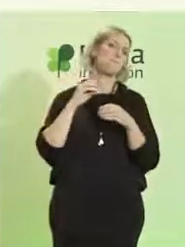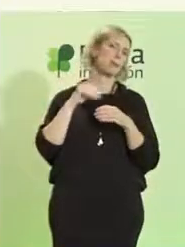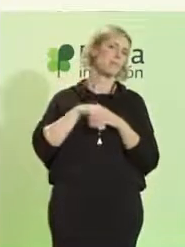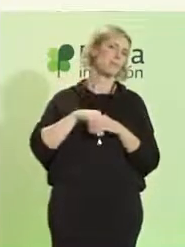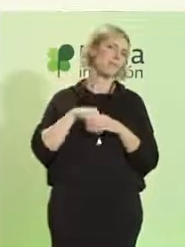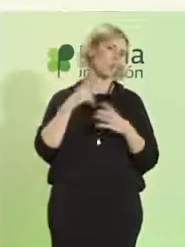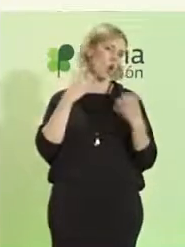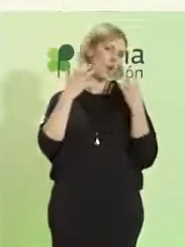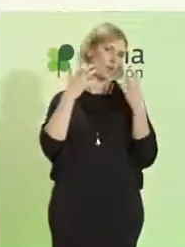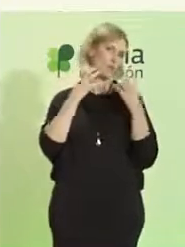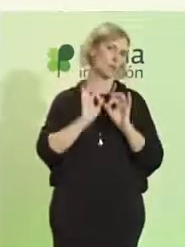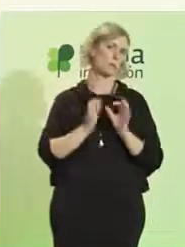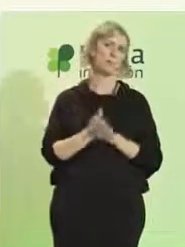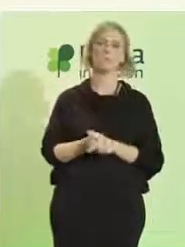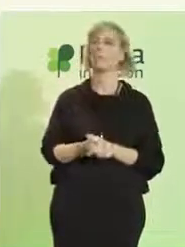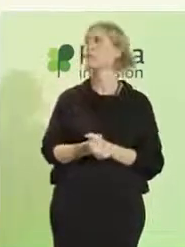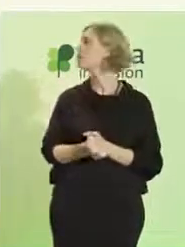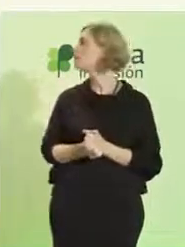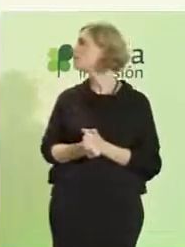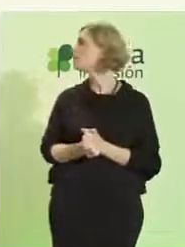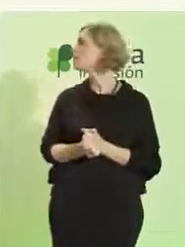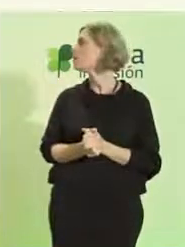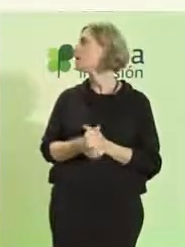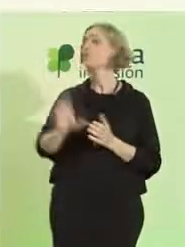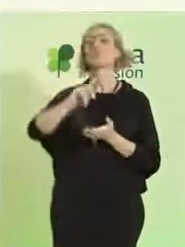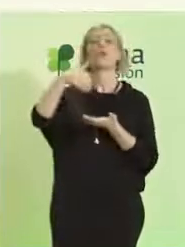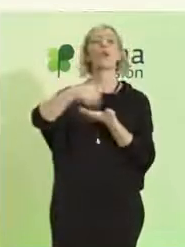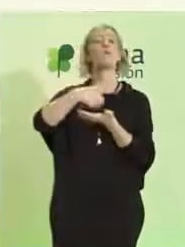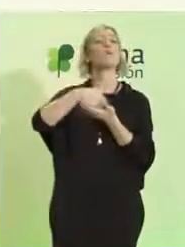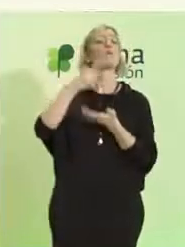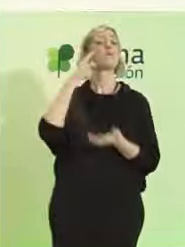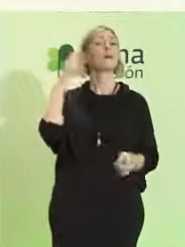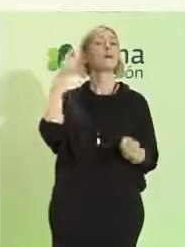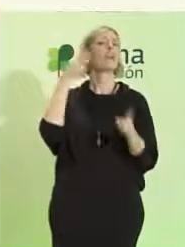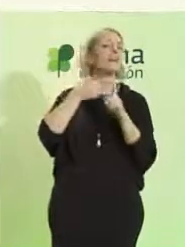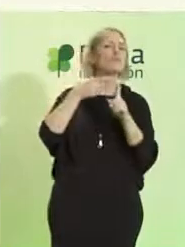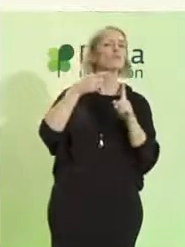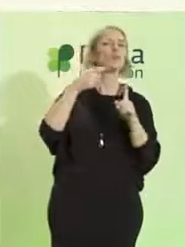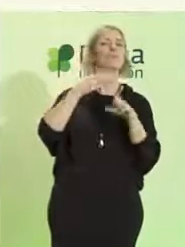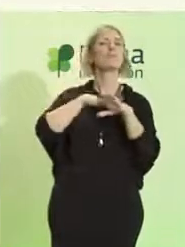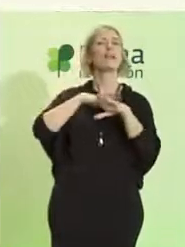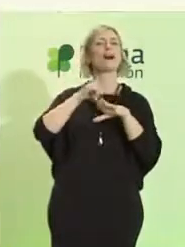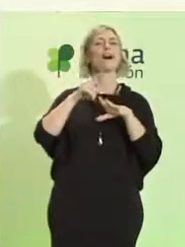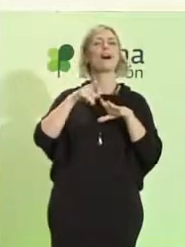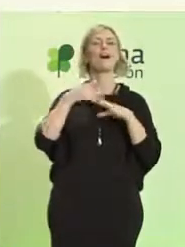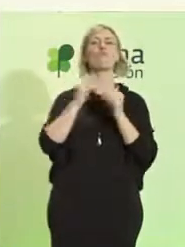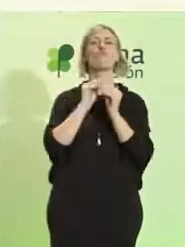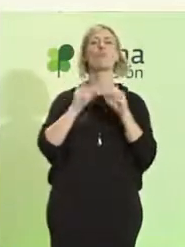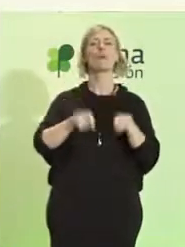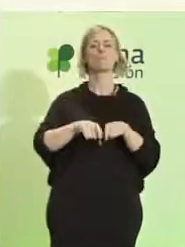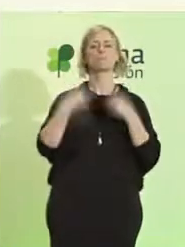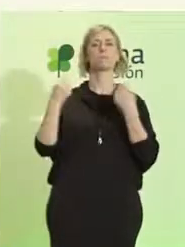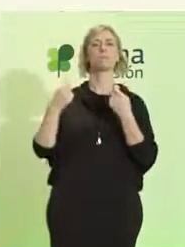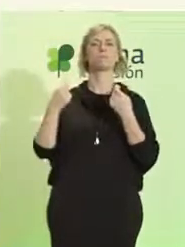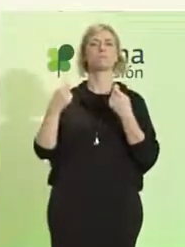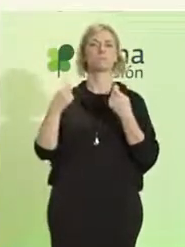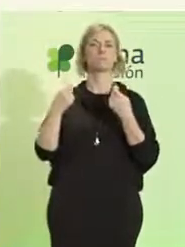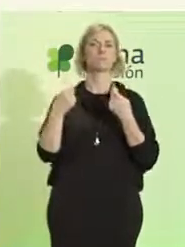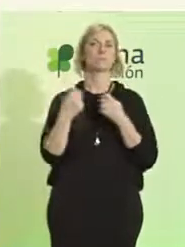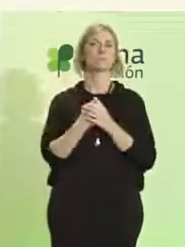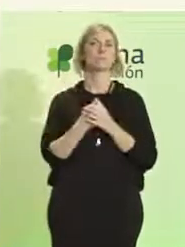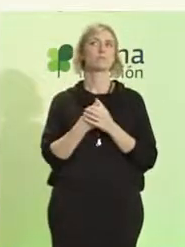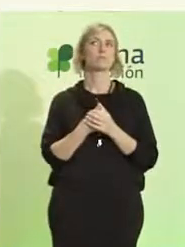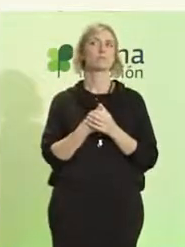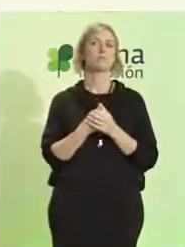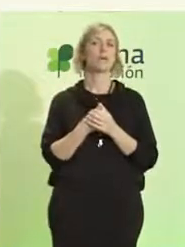estos no son retos, pero bueno, como está, es un poco desafíos de, oye, romped la forma, porque eso también es hacer la cuestión más inclusiva, hay